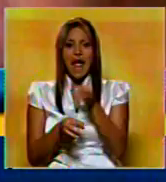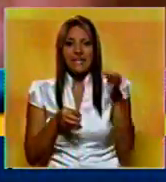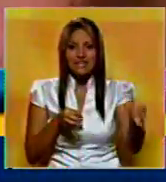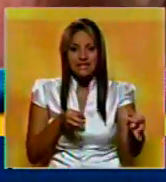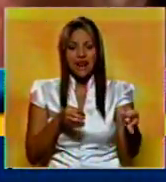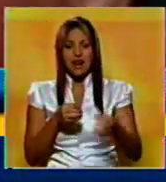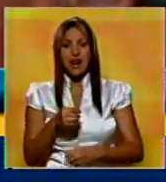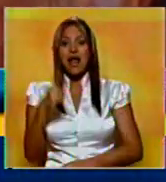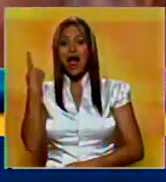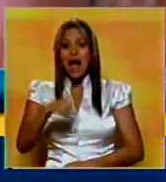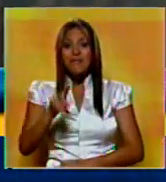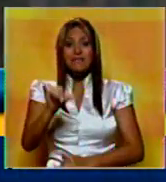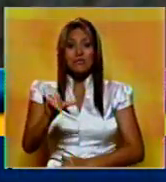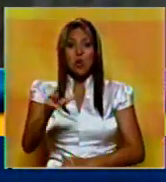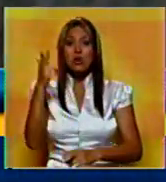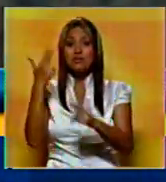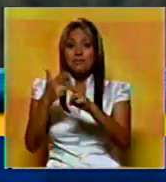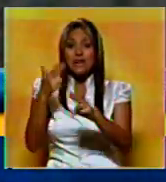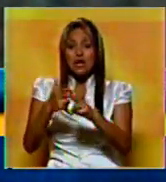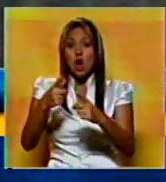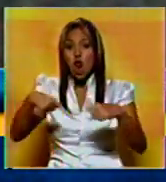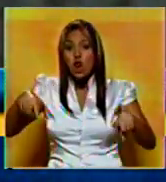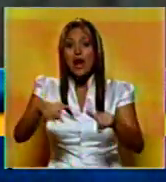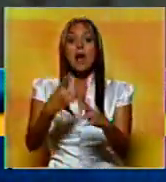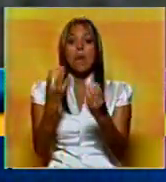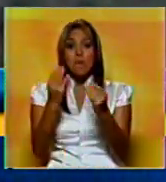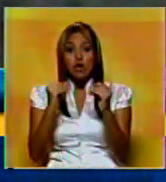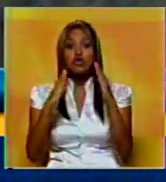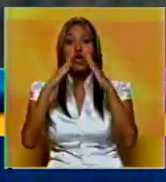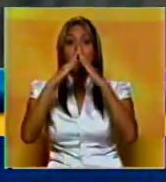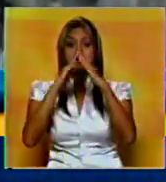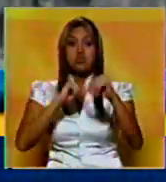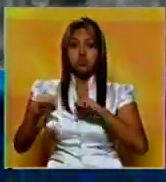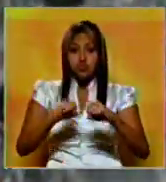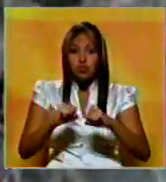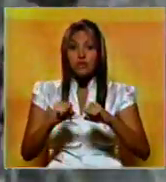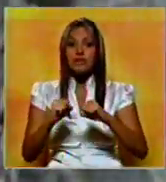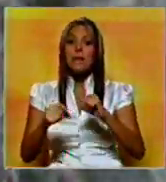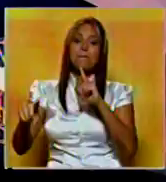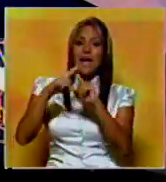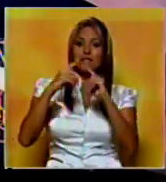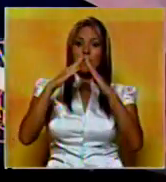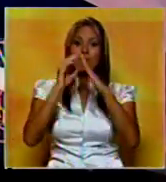ubicada en el Anillo de Fuego del Pacífico, una zona de gran actividad sísmica y volcánica.